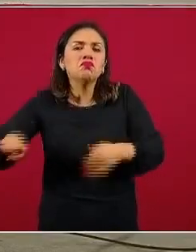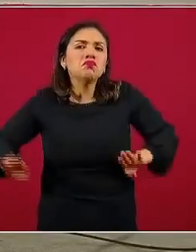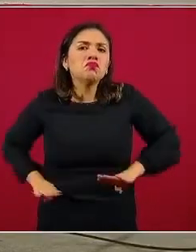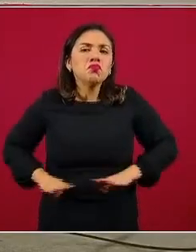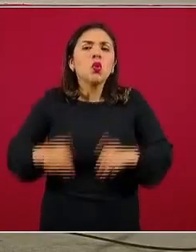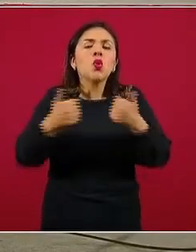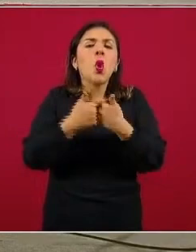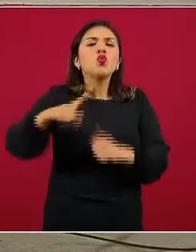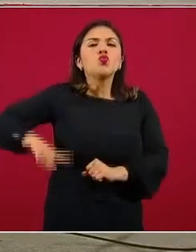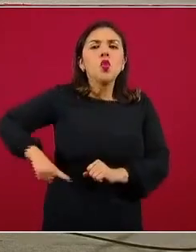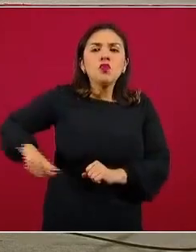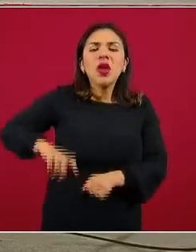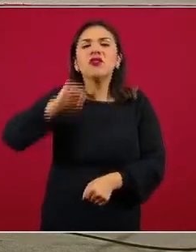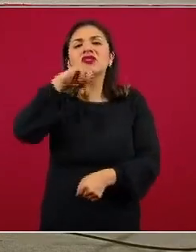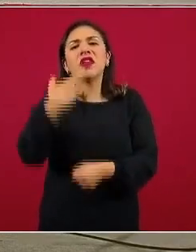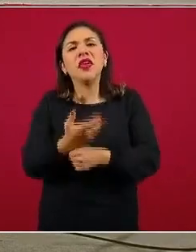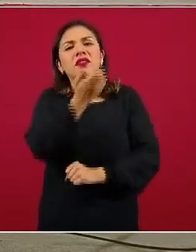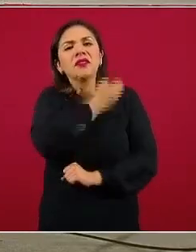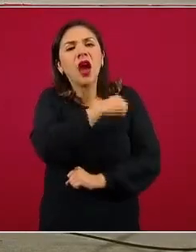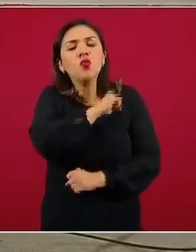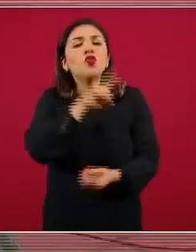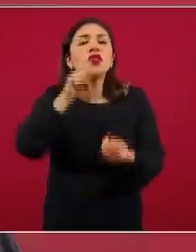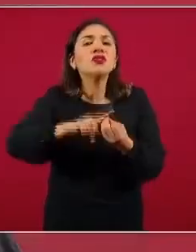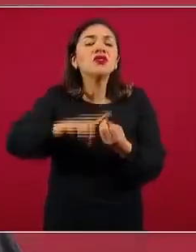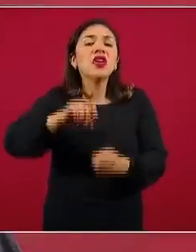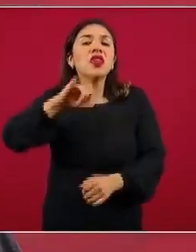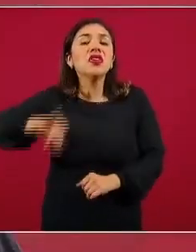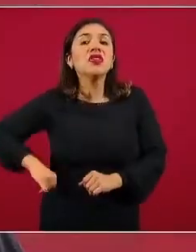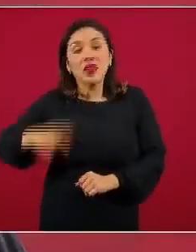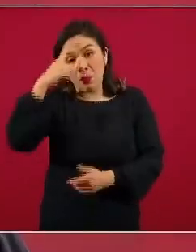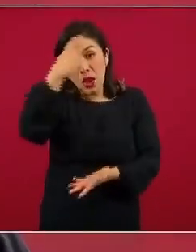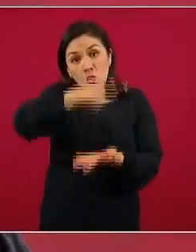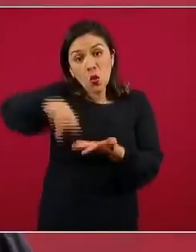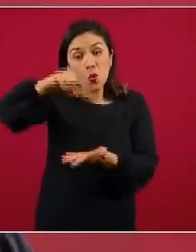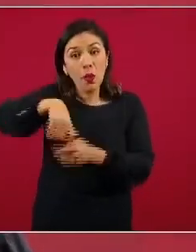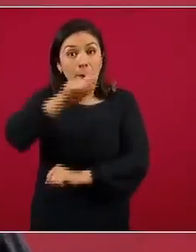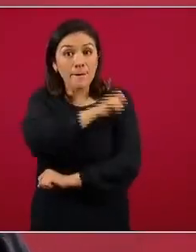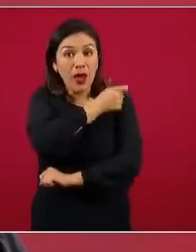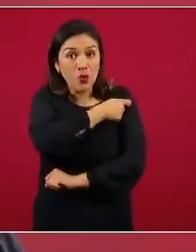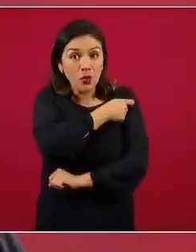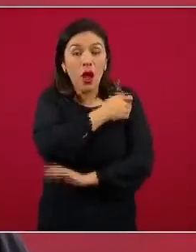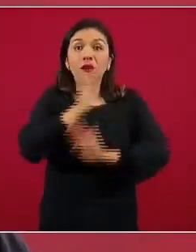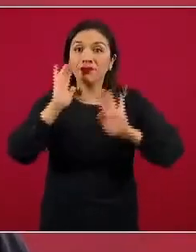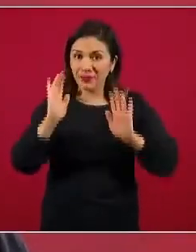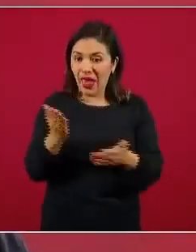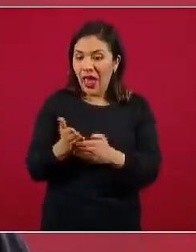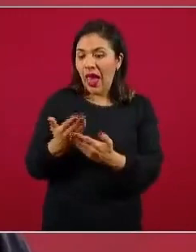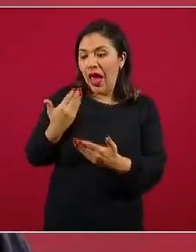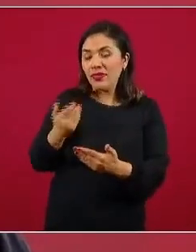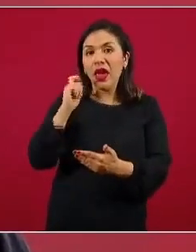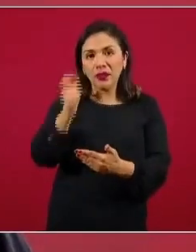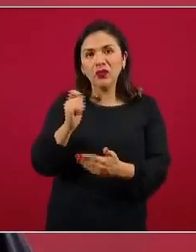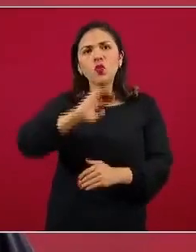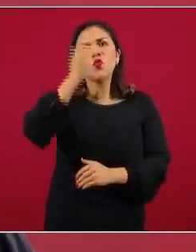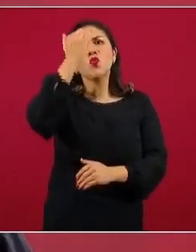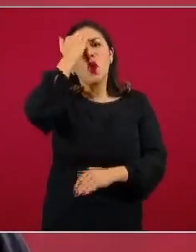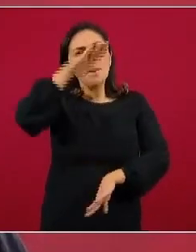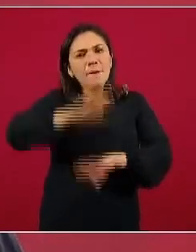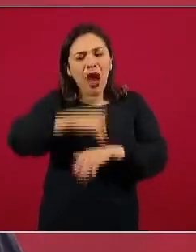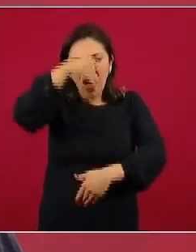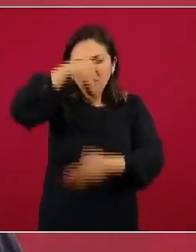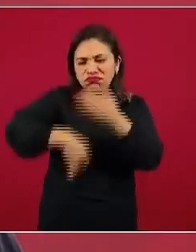potenciales gobiernos y secretarías de salud interesados en la adquisición de la vacuna. Bueno, ya se llegó a un momento en donde se conoce mucha